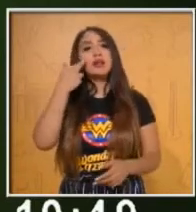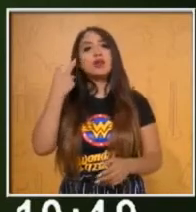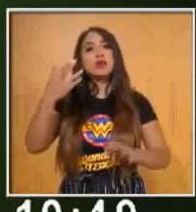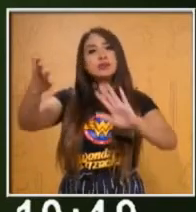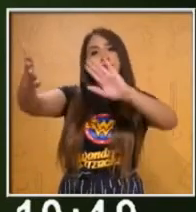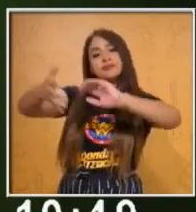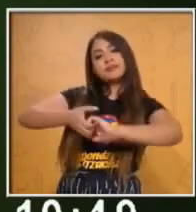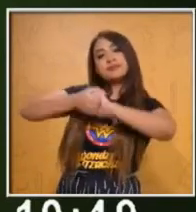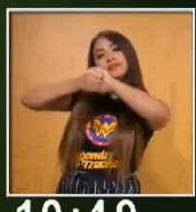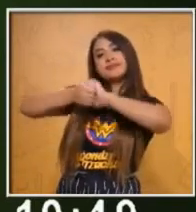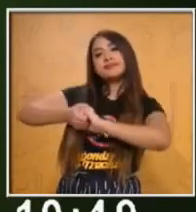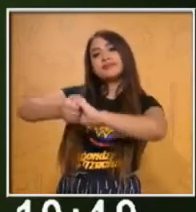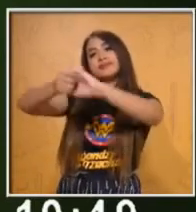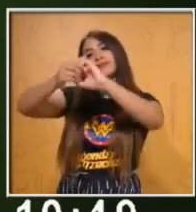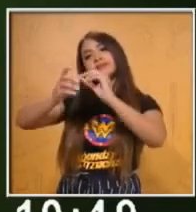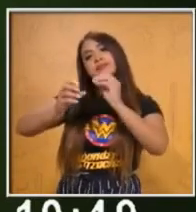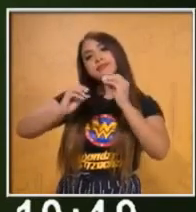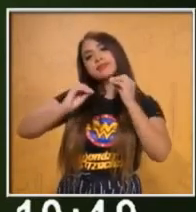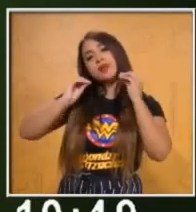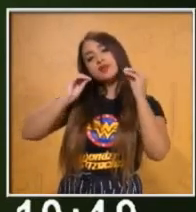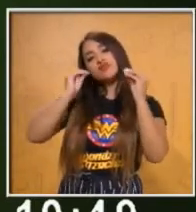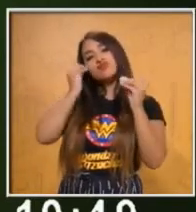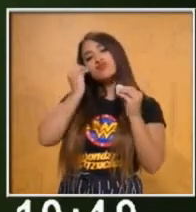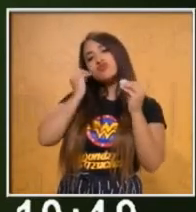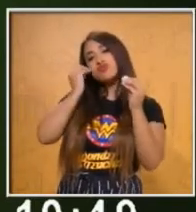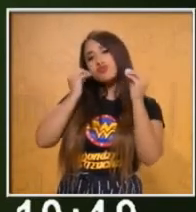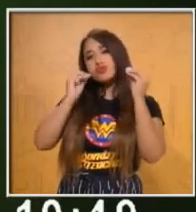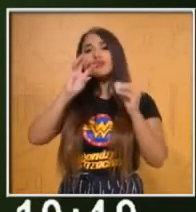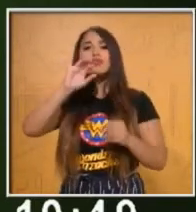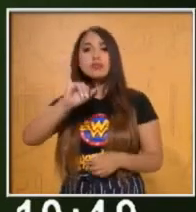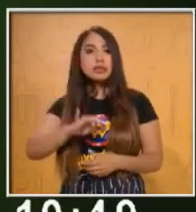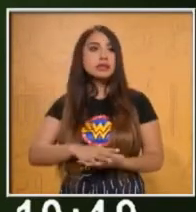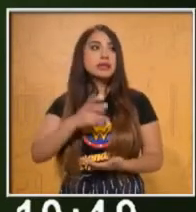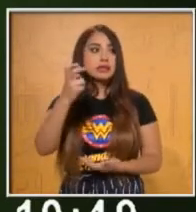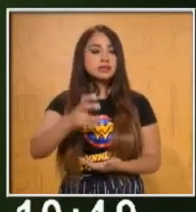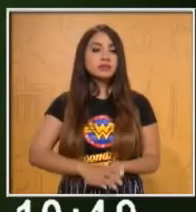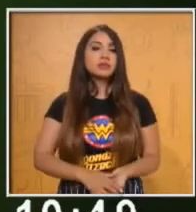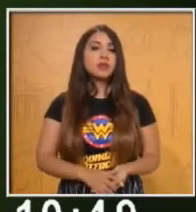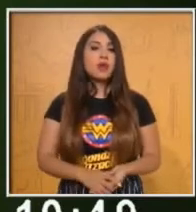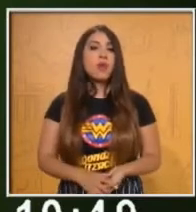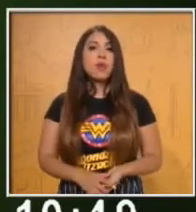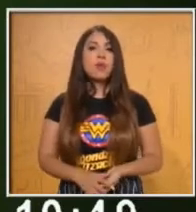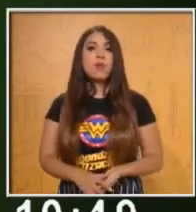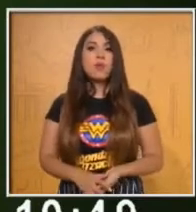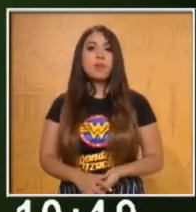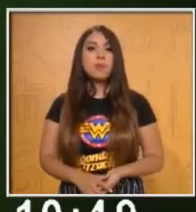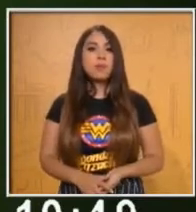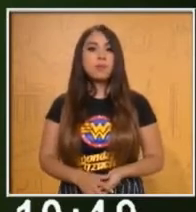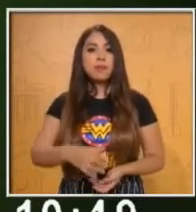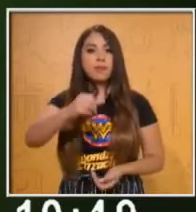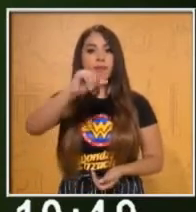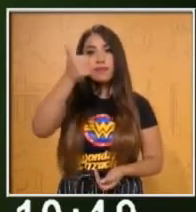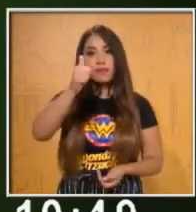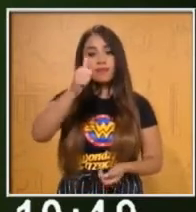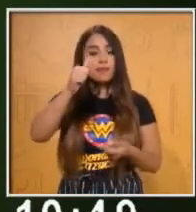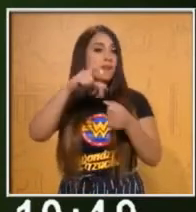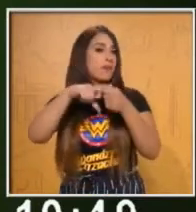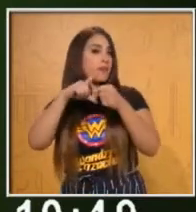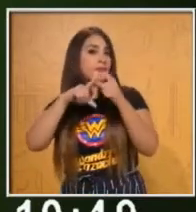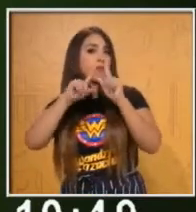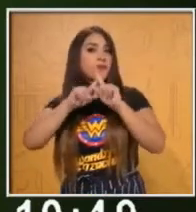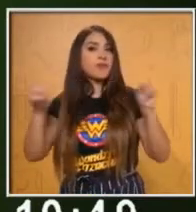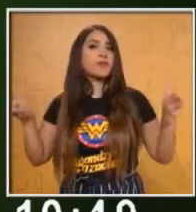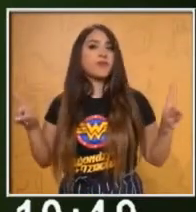de las manos y se besan ambas mejillas. Esa es una indicación. Y la siguiente, que venía en color diferente,